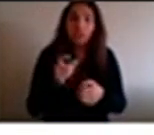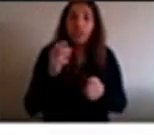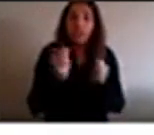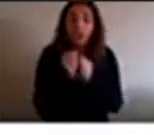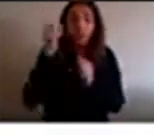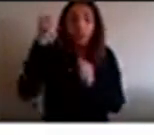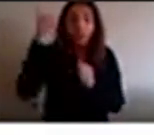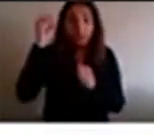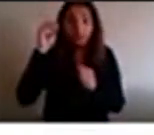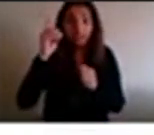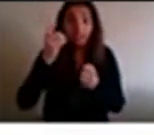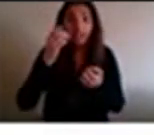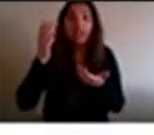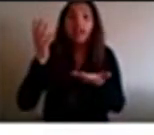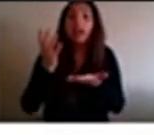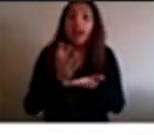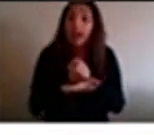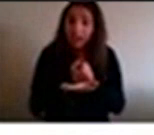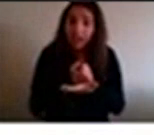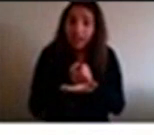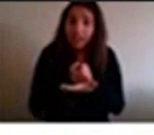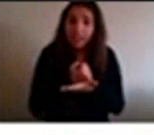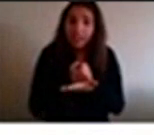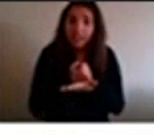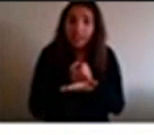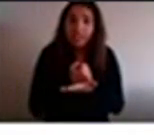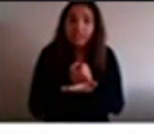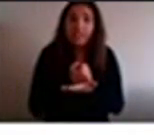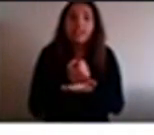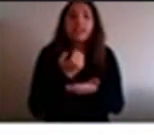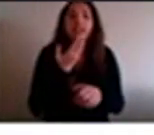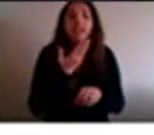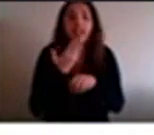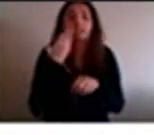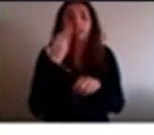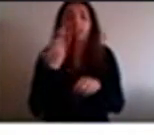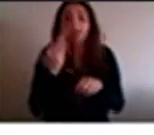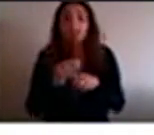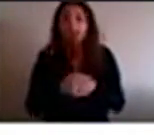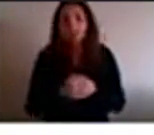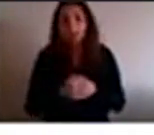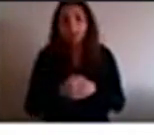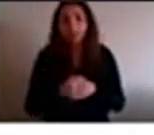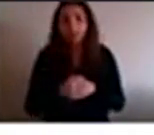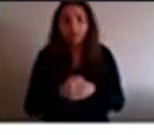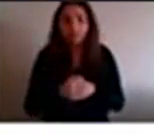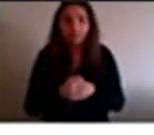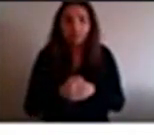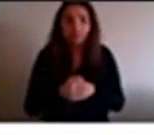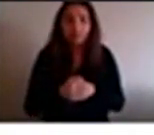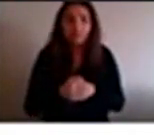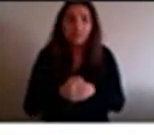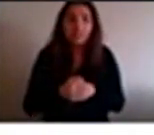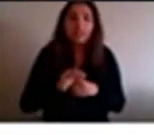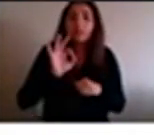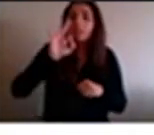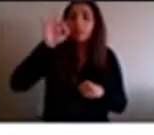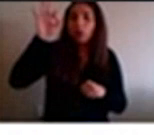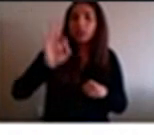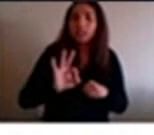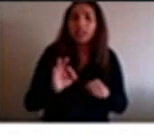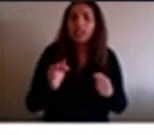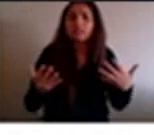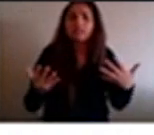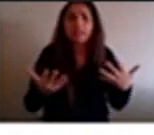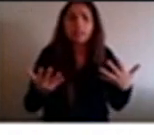empate, también tiene prelación para la vinculación de la persona con discapacidad. Siguiente, por favor. El porcentaje se estableció